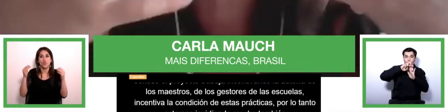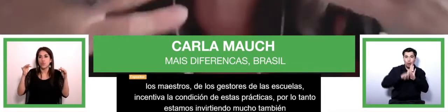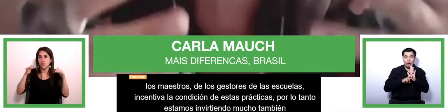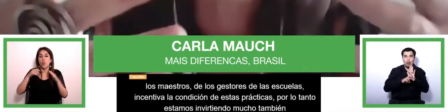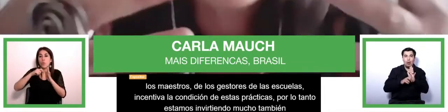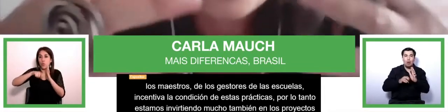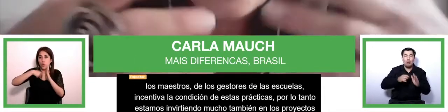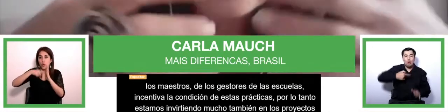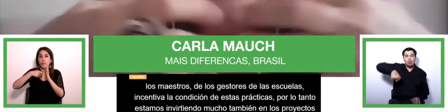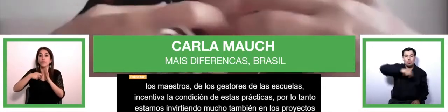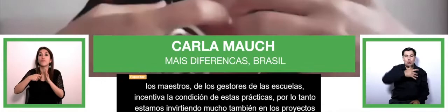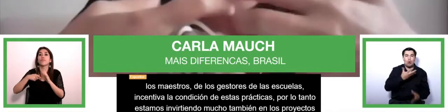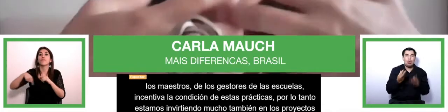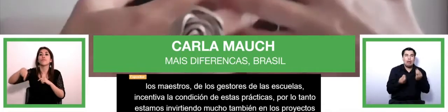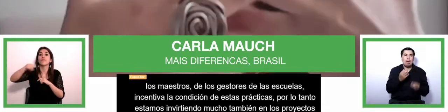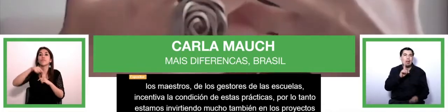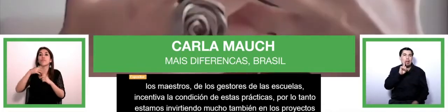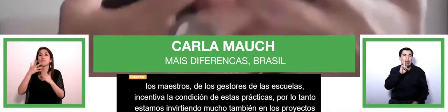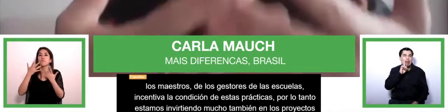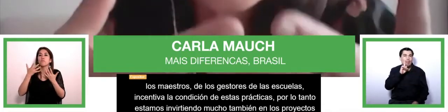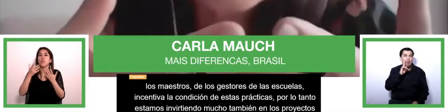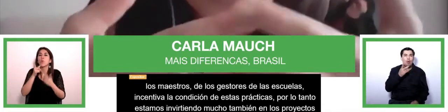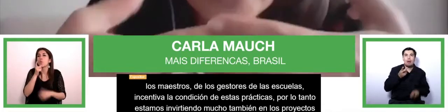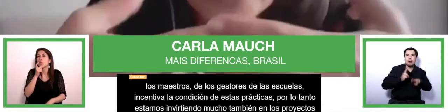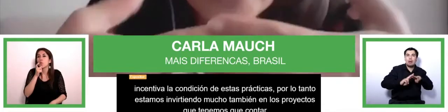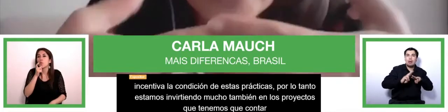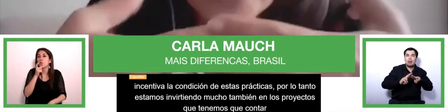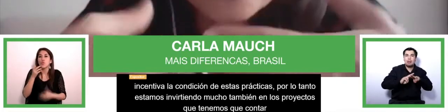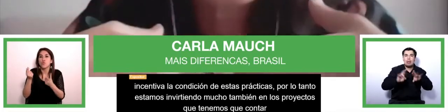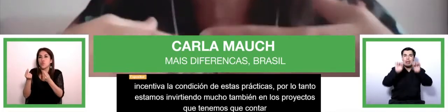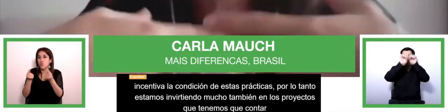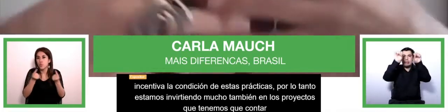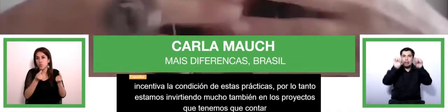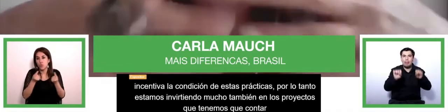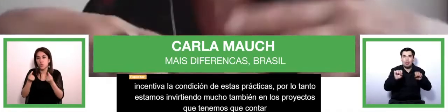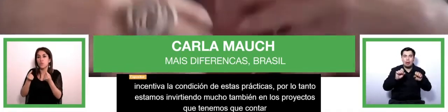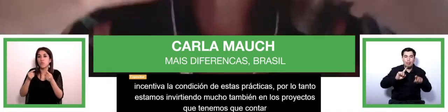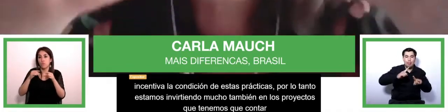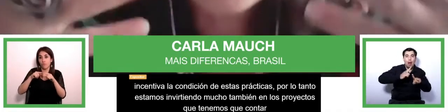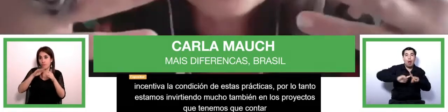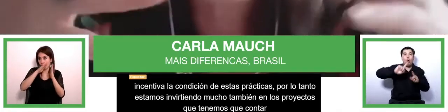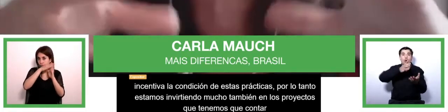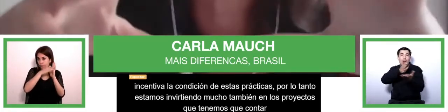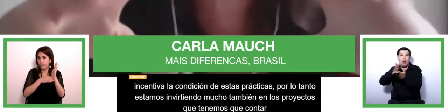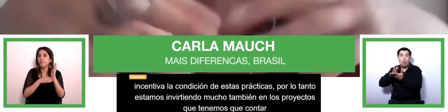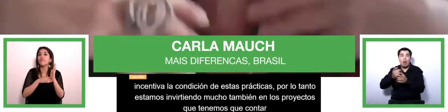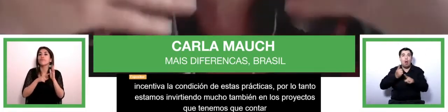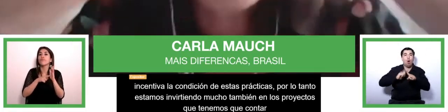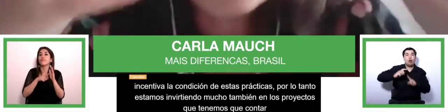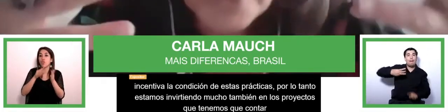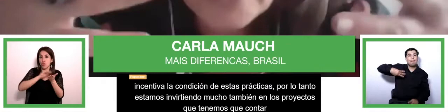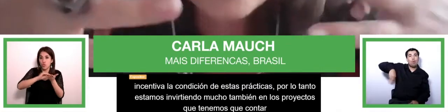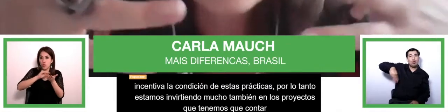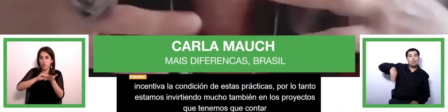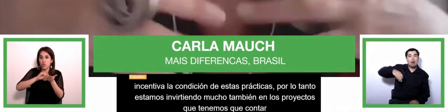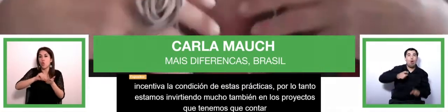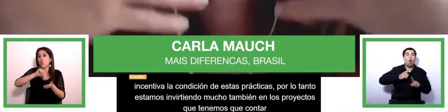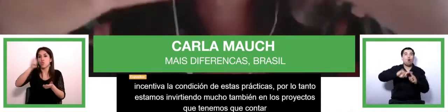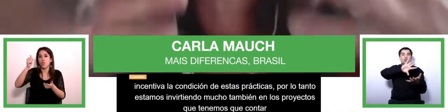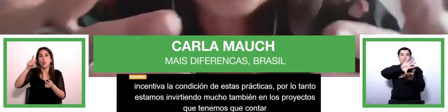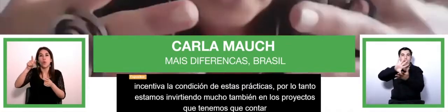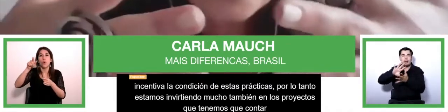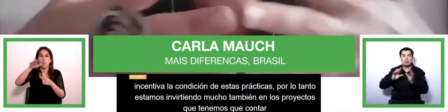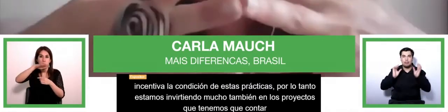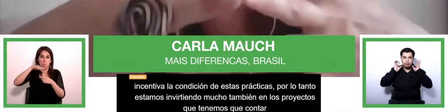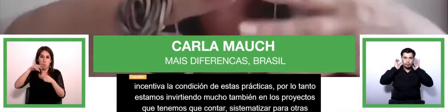qué tenemos que contar y sistematizar para otras escuelas, otras municipalidades, otros